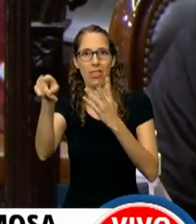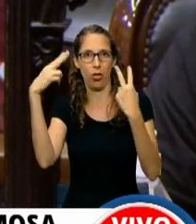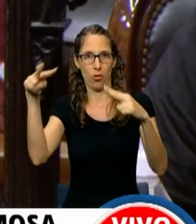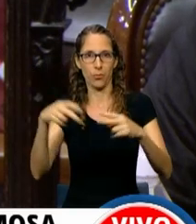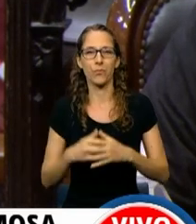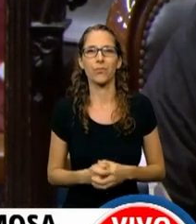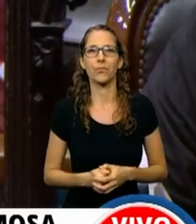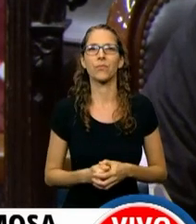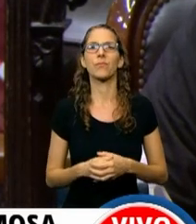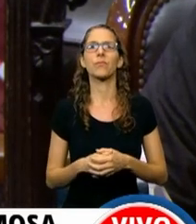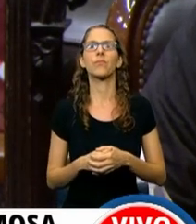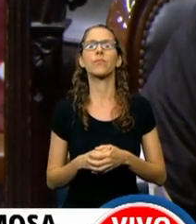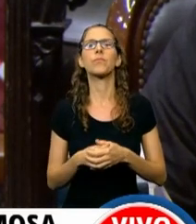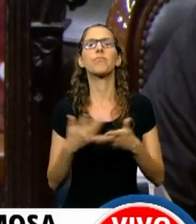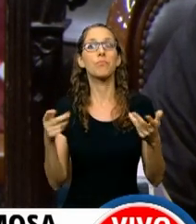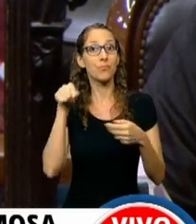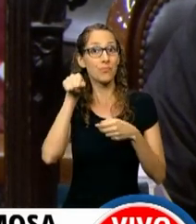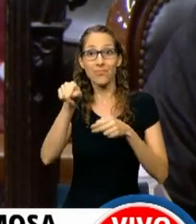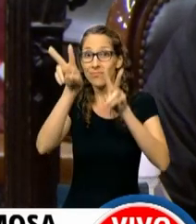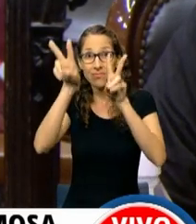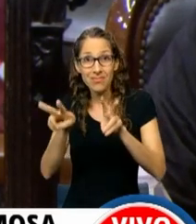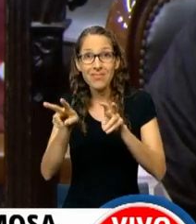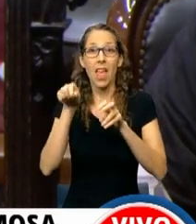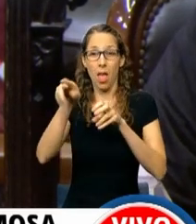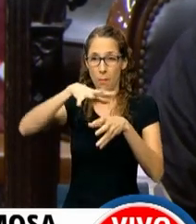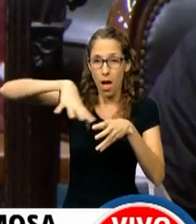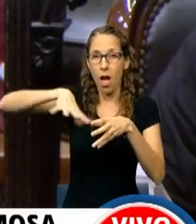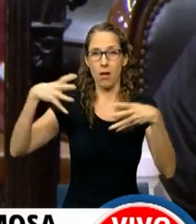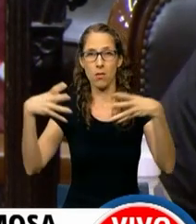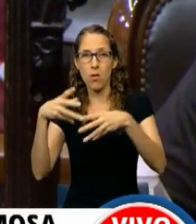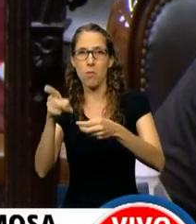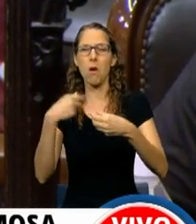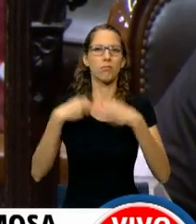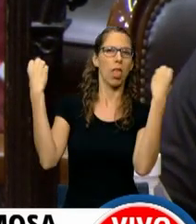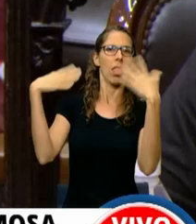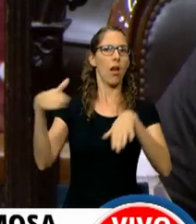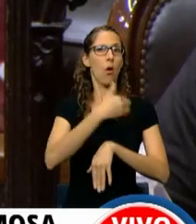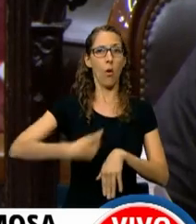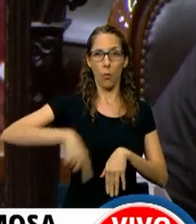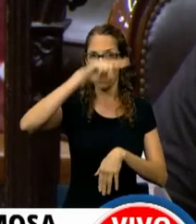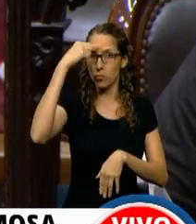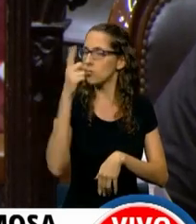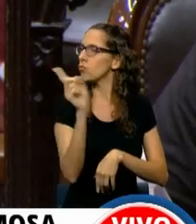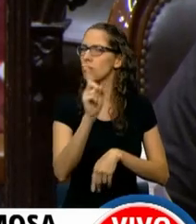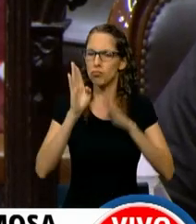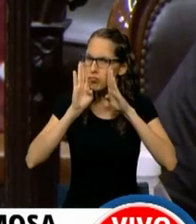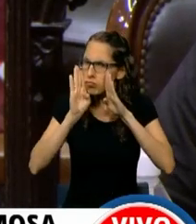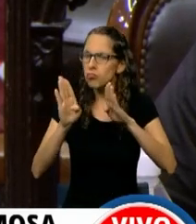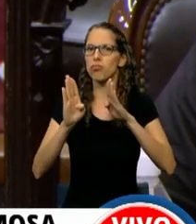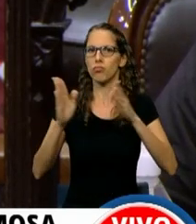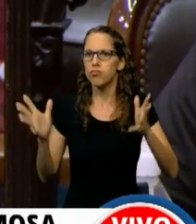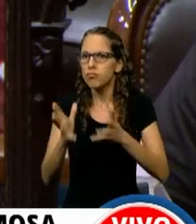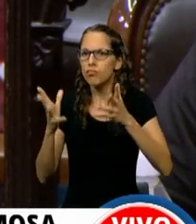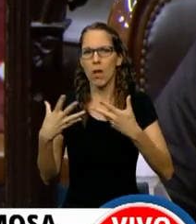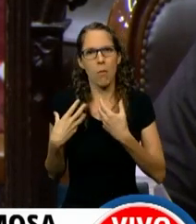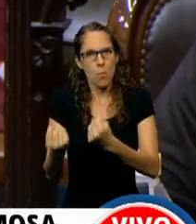sector no ha sido abandonado por el Gobierno Nacional, ha sido acompañado y nosotros en este